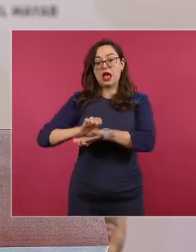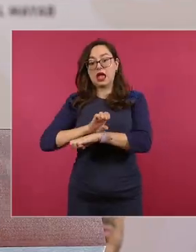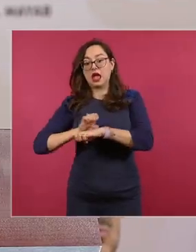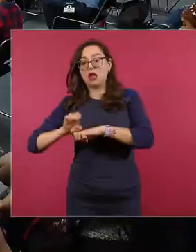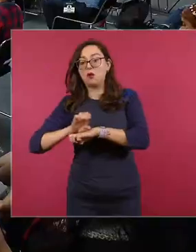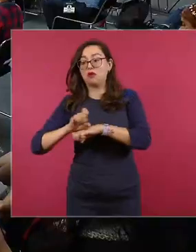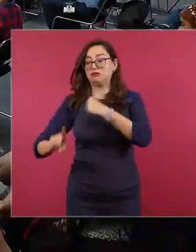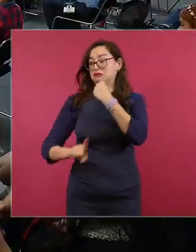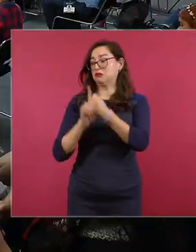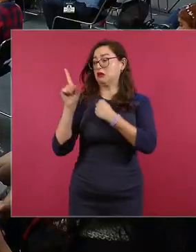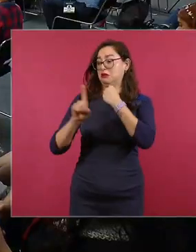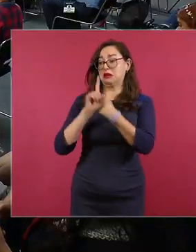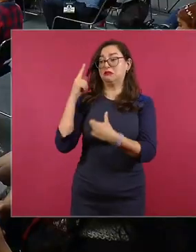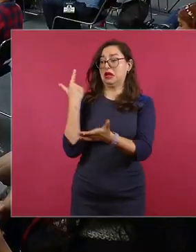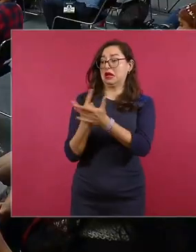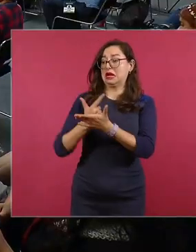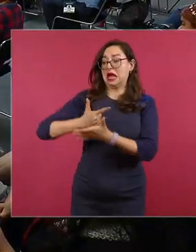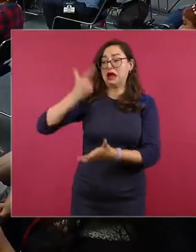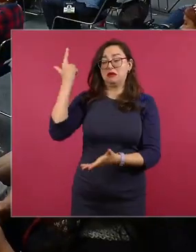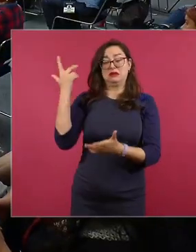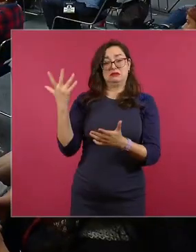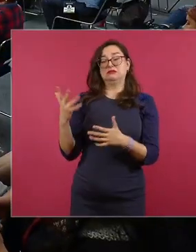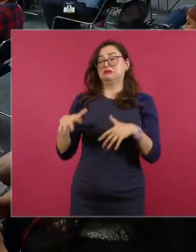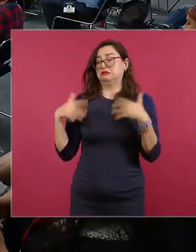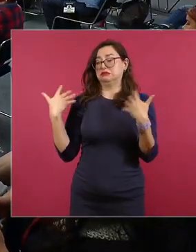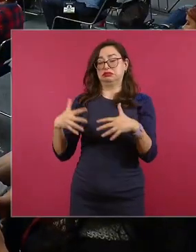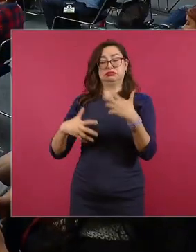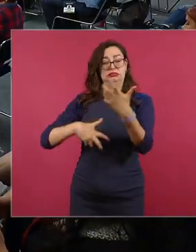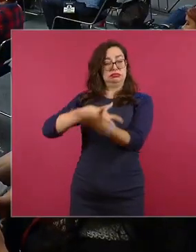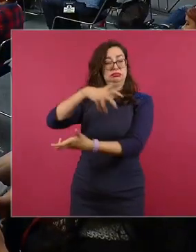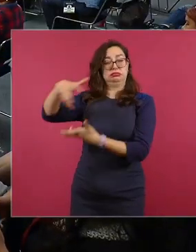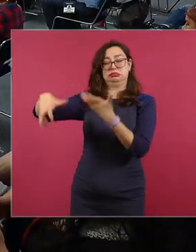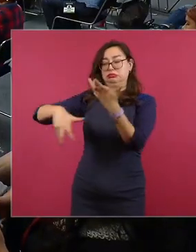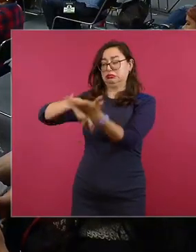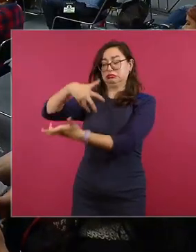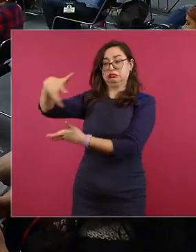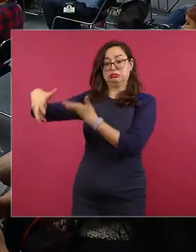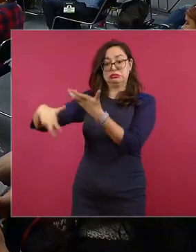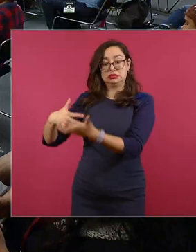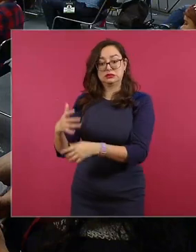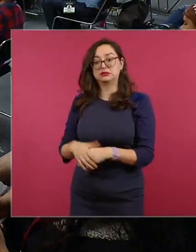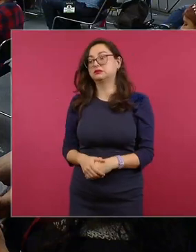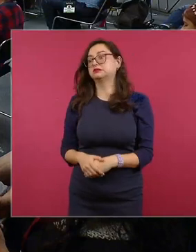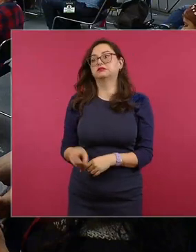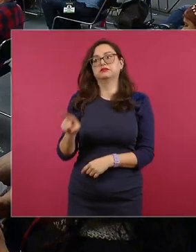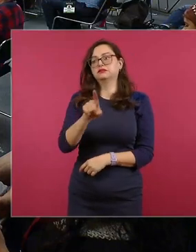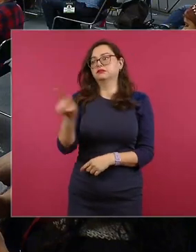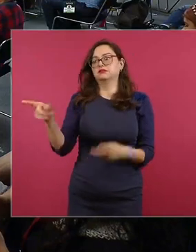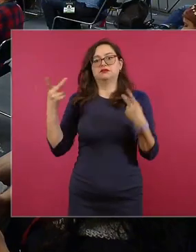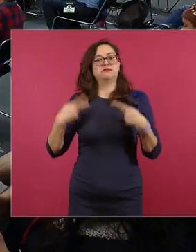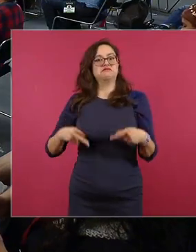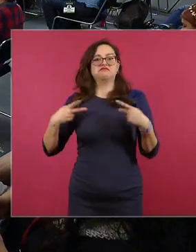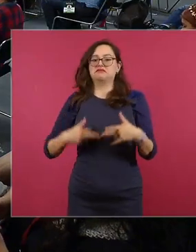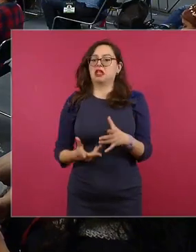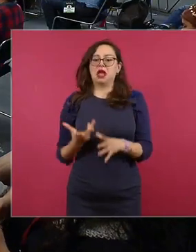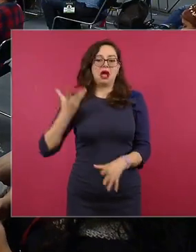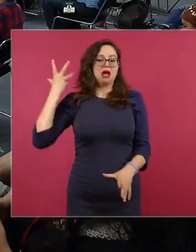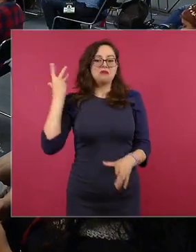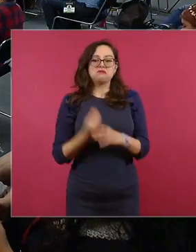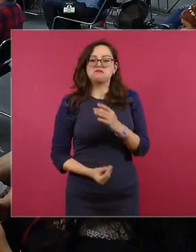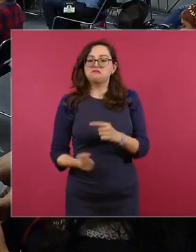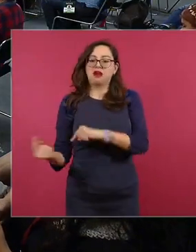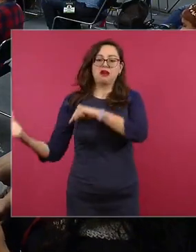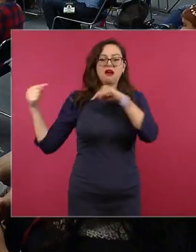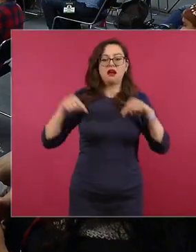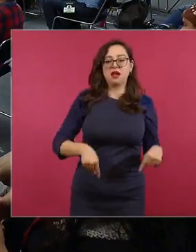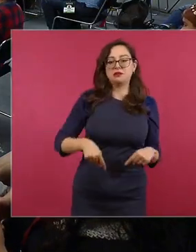pones la gráfica? Si hay problemas en un país,